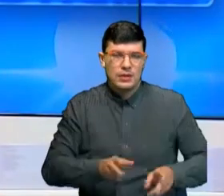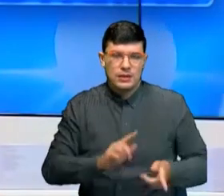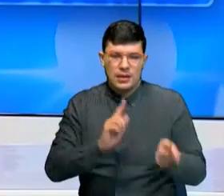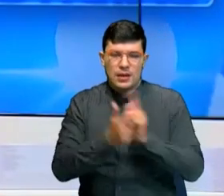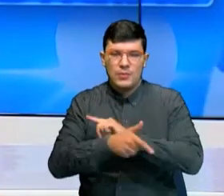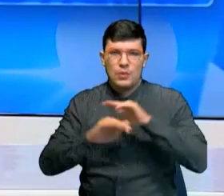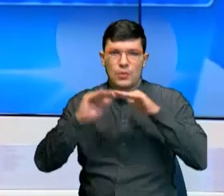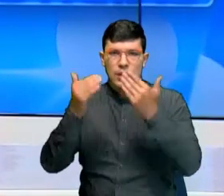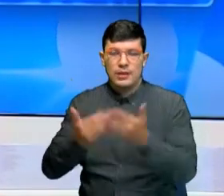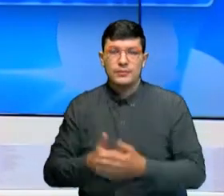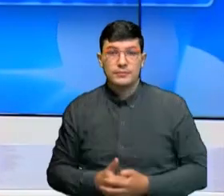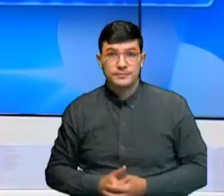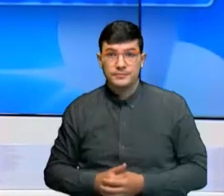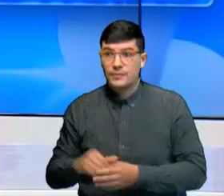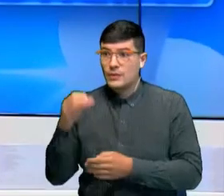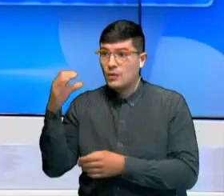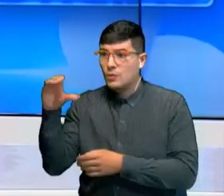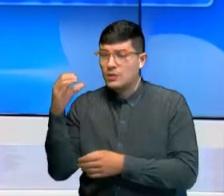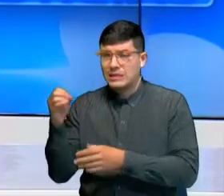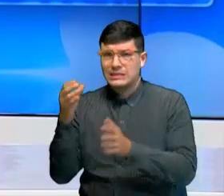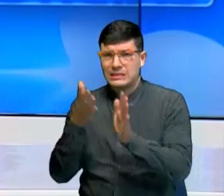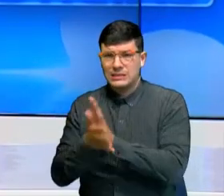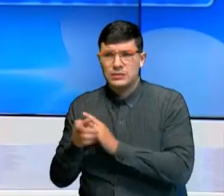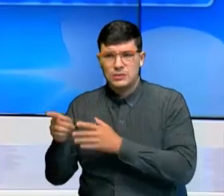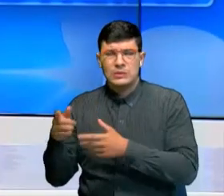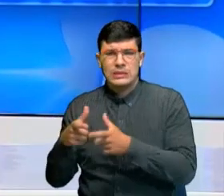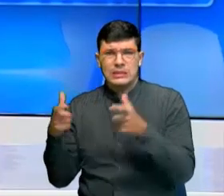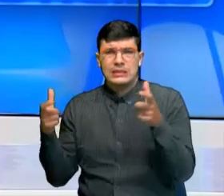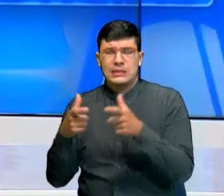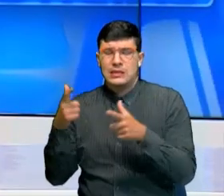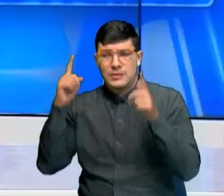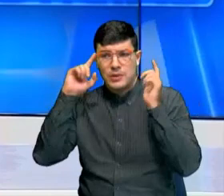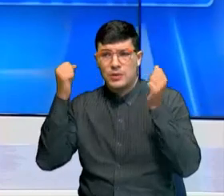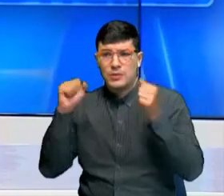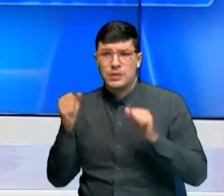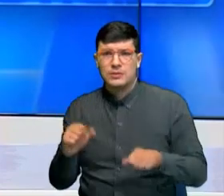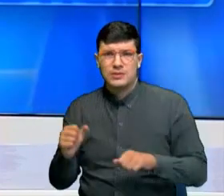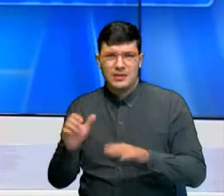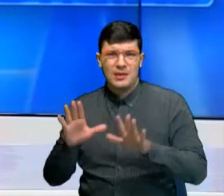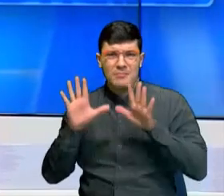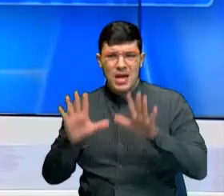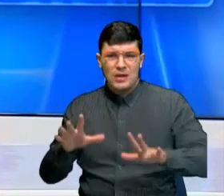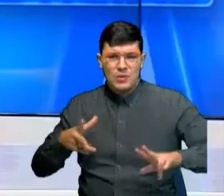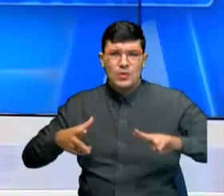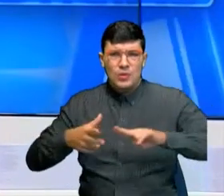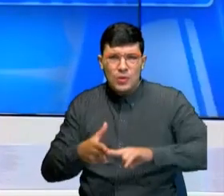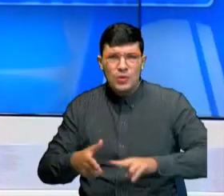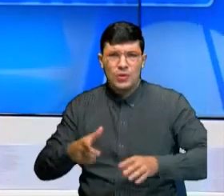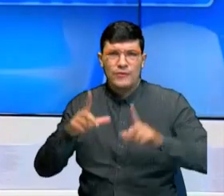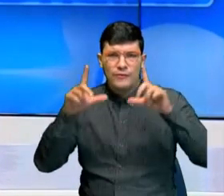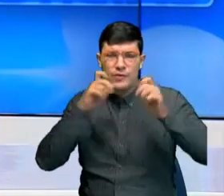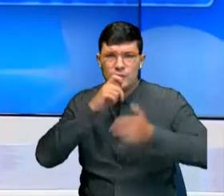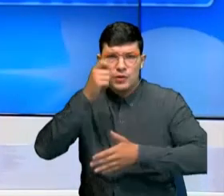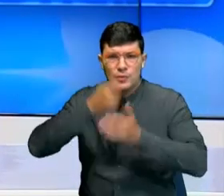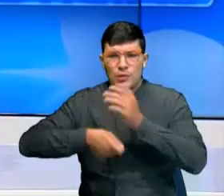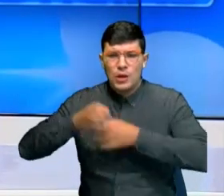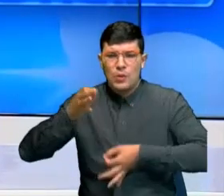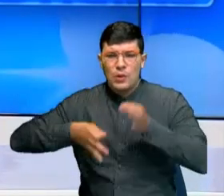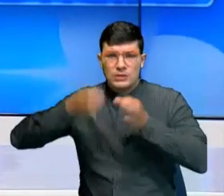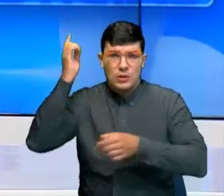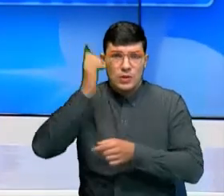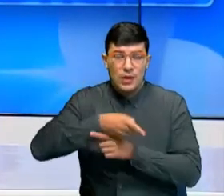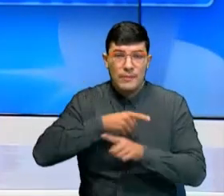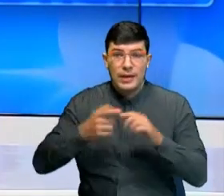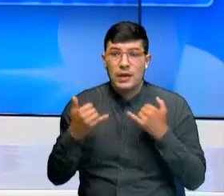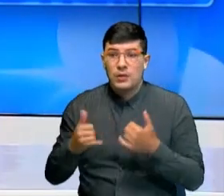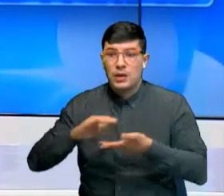Entre tanto, les contamos que en Cúcuta aumenta la controversia luego de la suspensión del cobro de las fotomultas ordenadas por un juez. Pues las opiniones de los cucuteños en